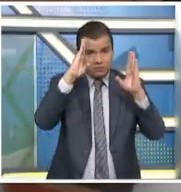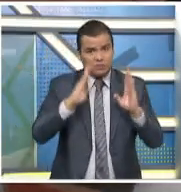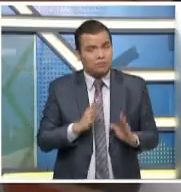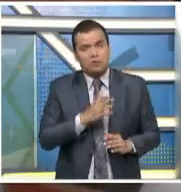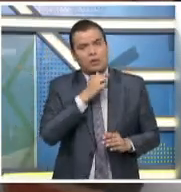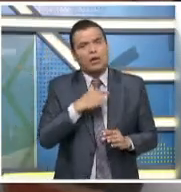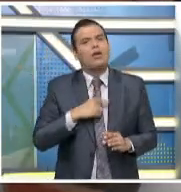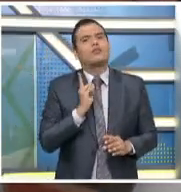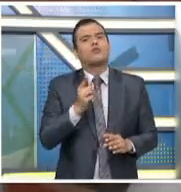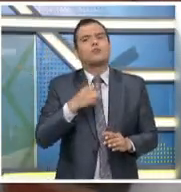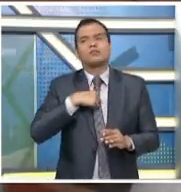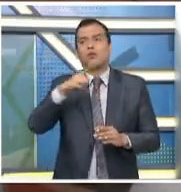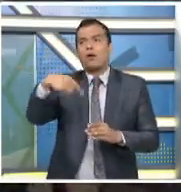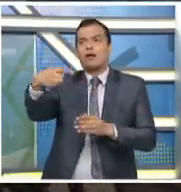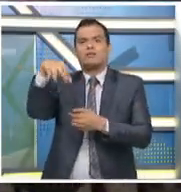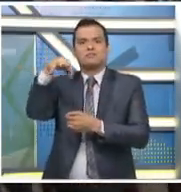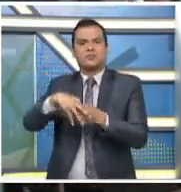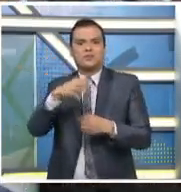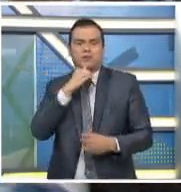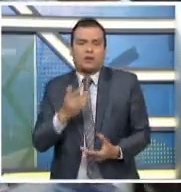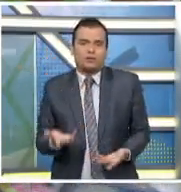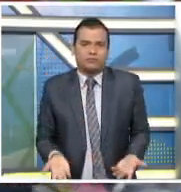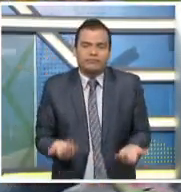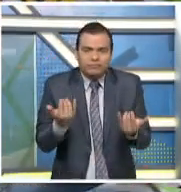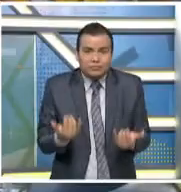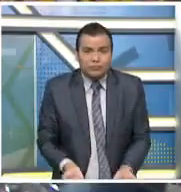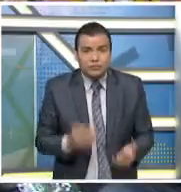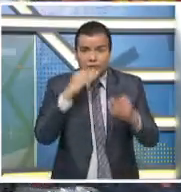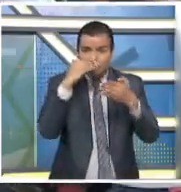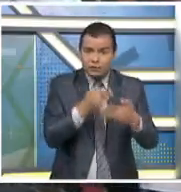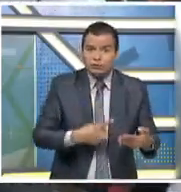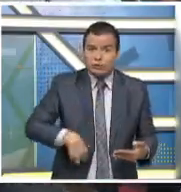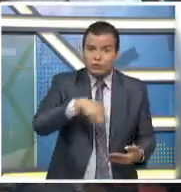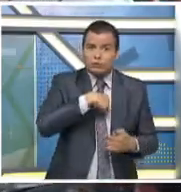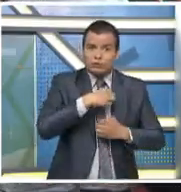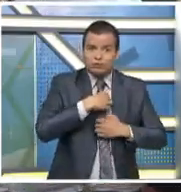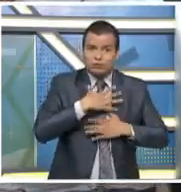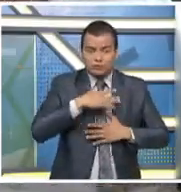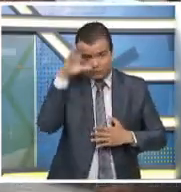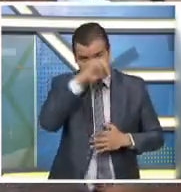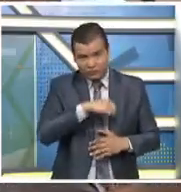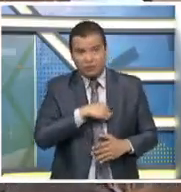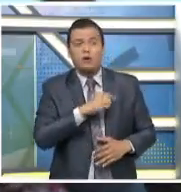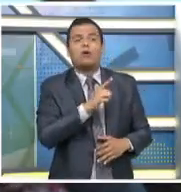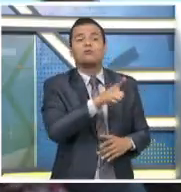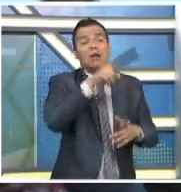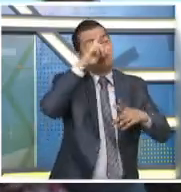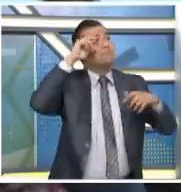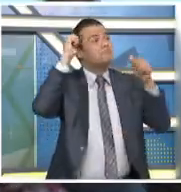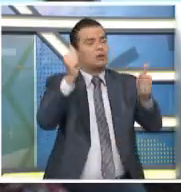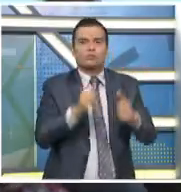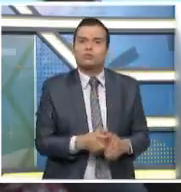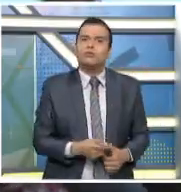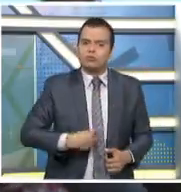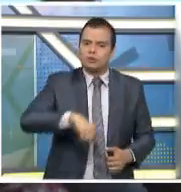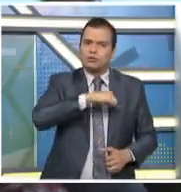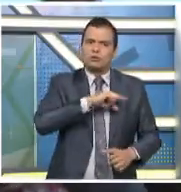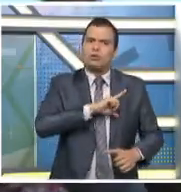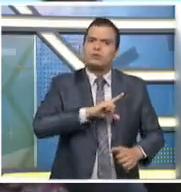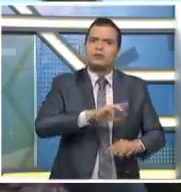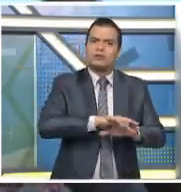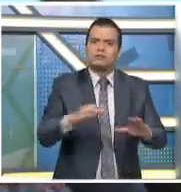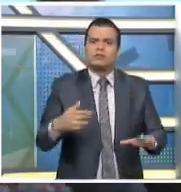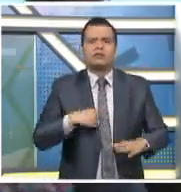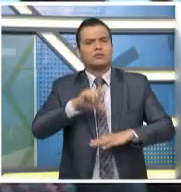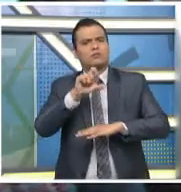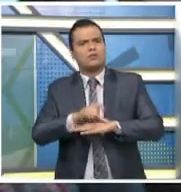votos. Entonces, esta es una oportunidad para que los niños sepan que no están solos, que tienen una voz. Salimos de los colegios y nos están